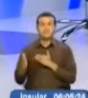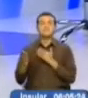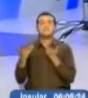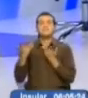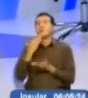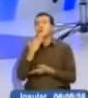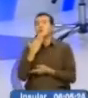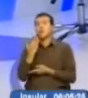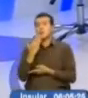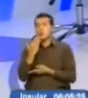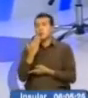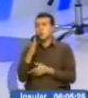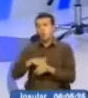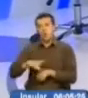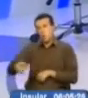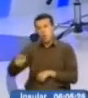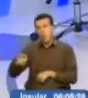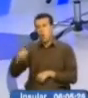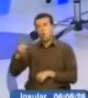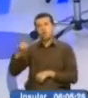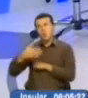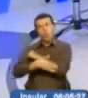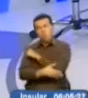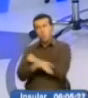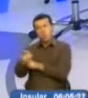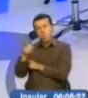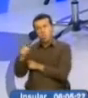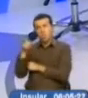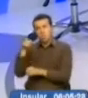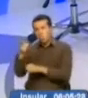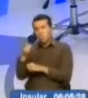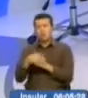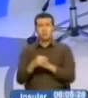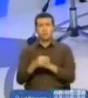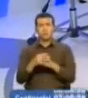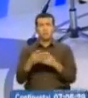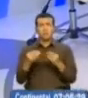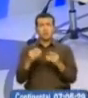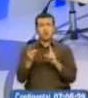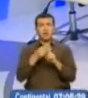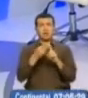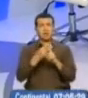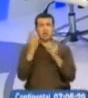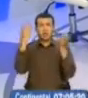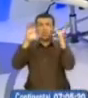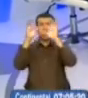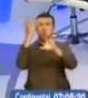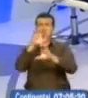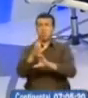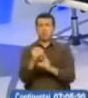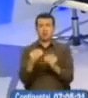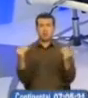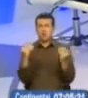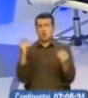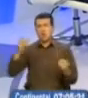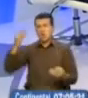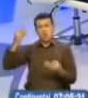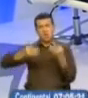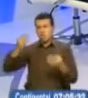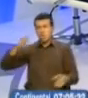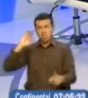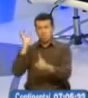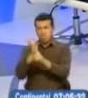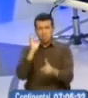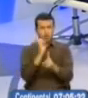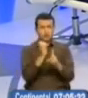dogmática de la culpa. Tenemos muchos jueces en casa, en las calles, en los, qué sé yo, en el tráfico, que nos está afectando